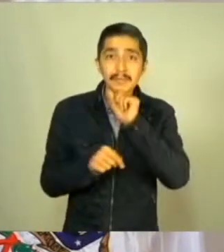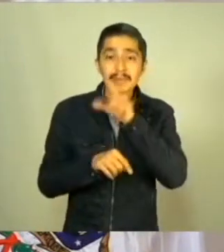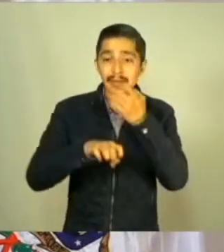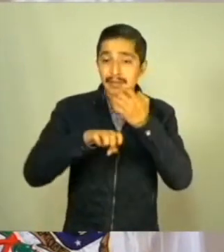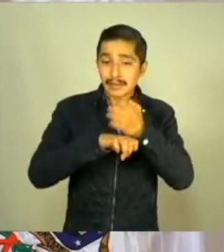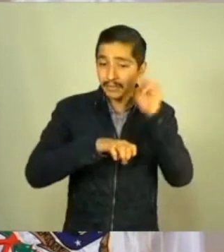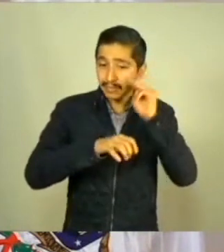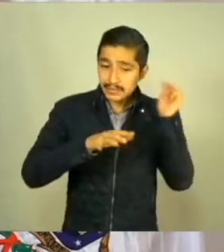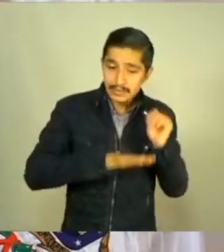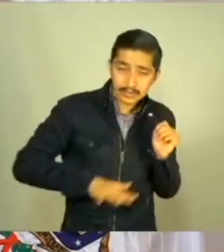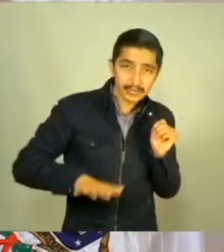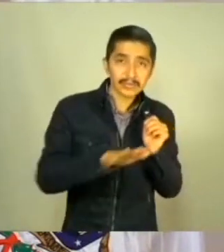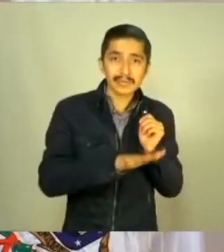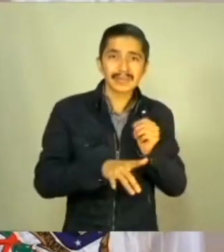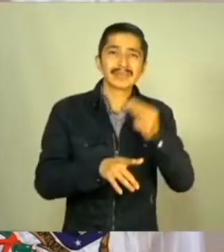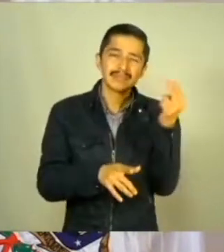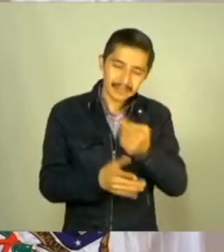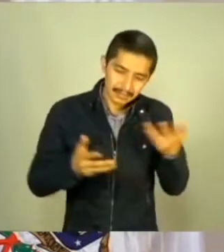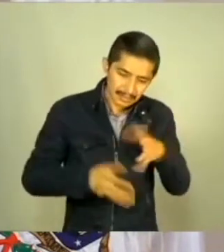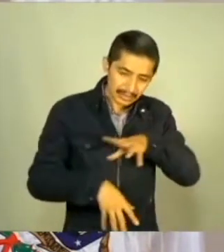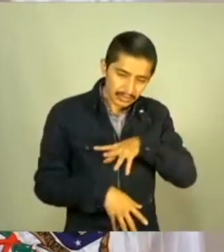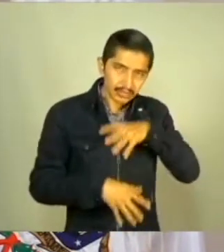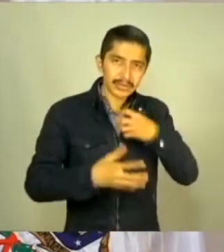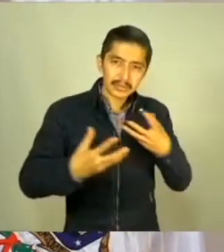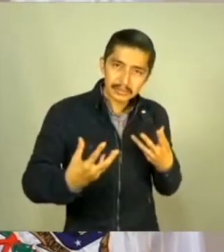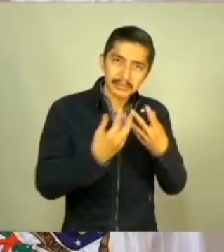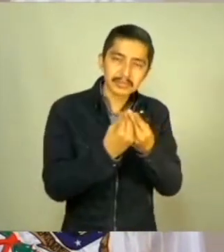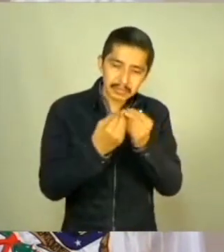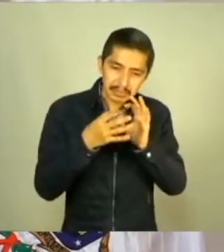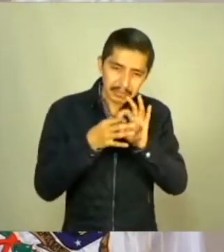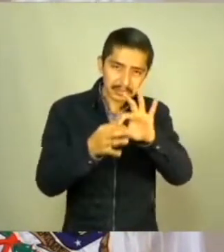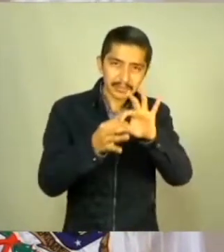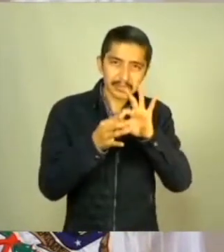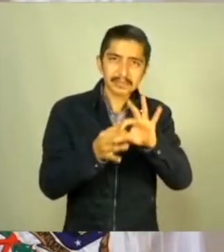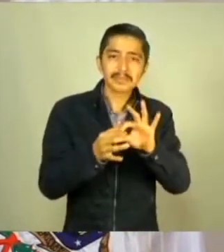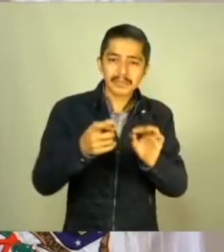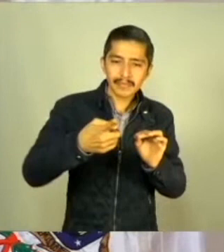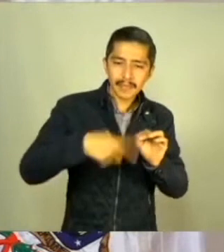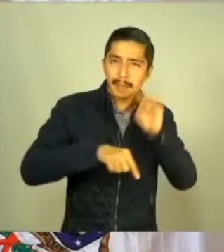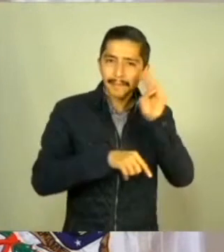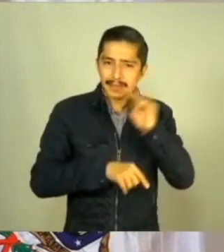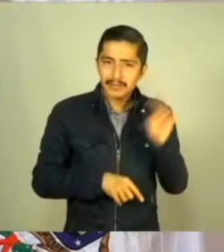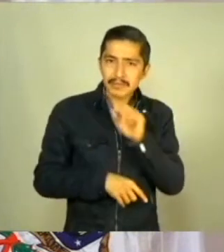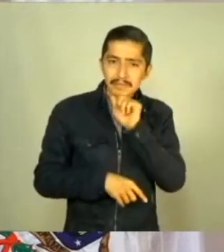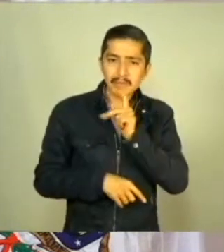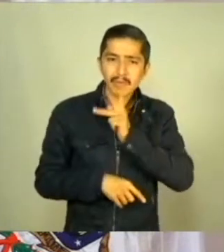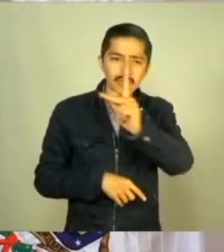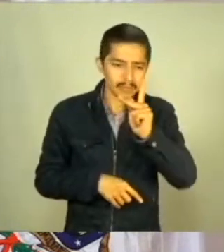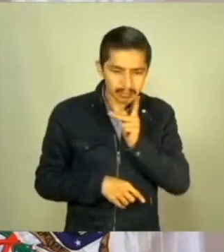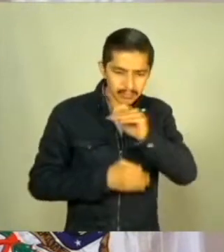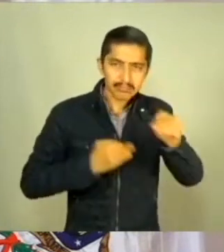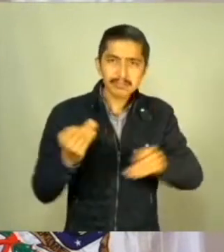michoacán hagamos un esfuerzo común pongamos la camiseta de michoacán pensemos